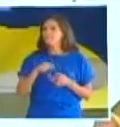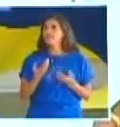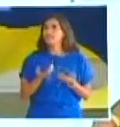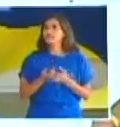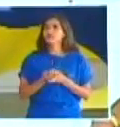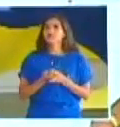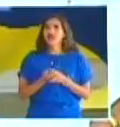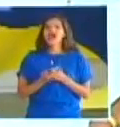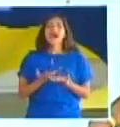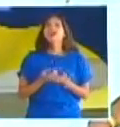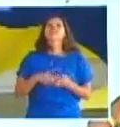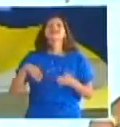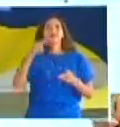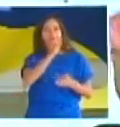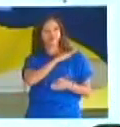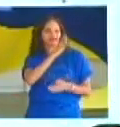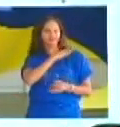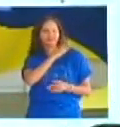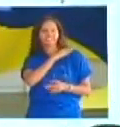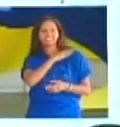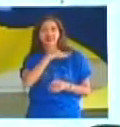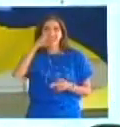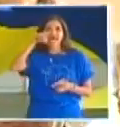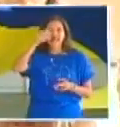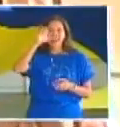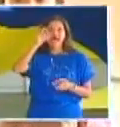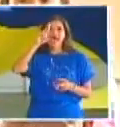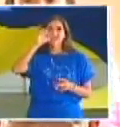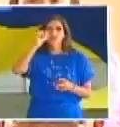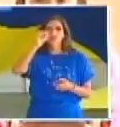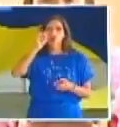del Interior, Néstor Reverol Torres.